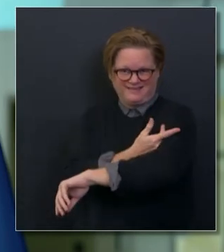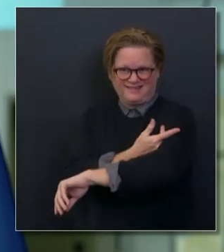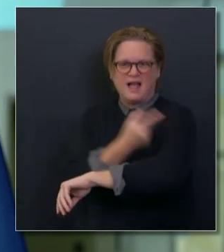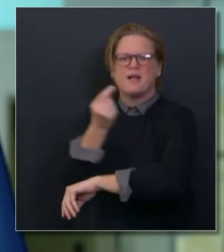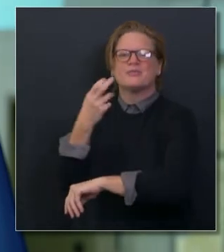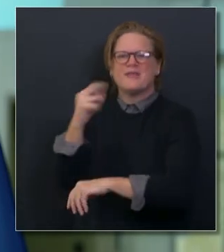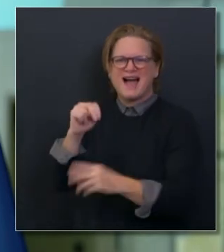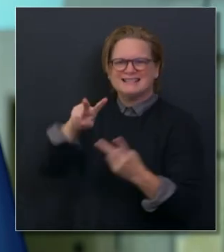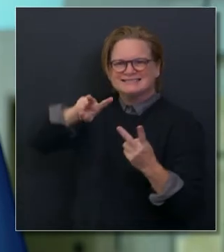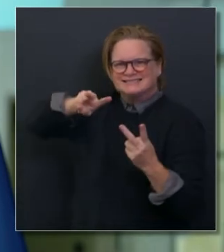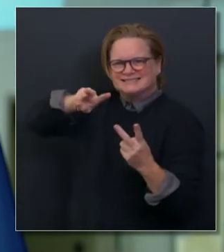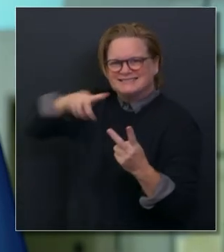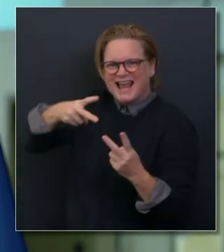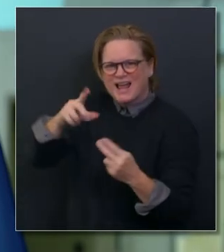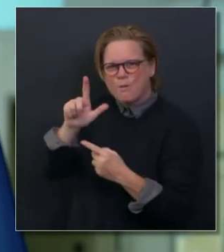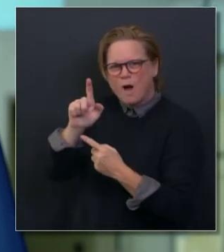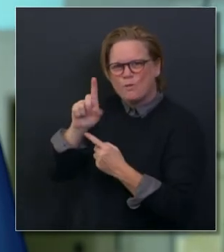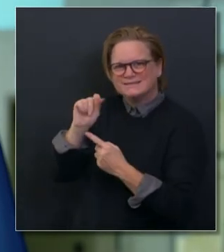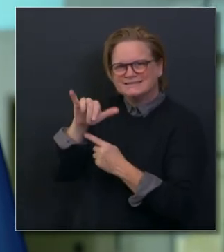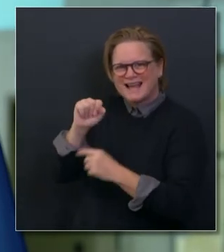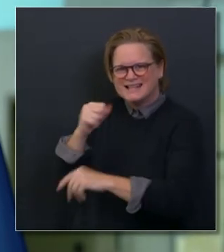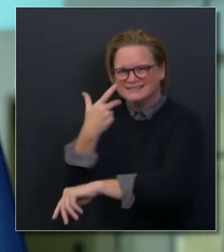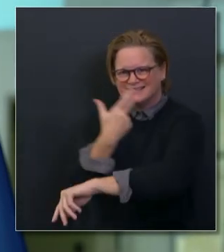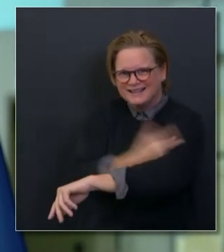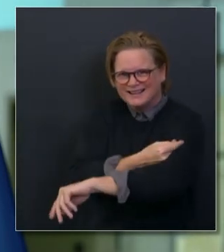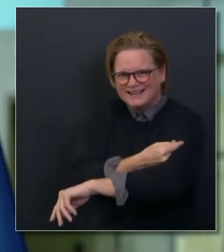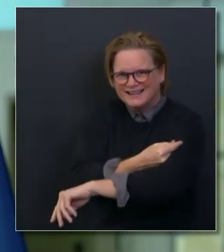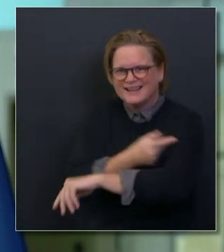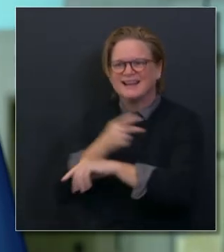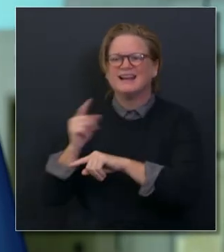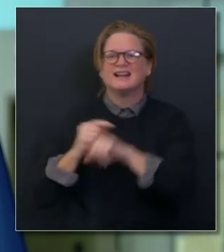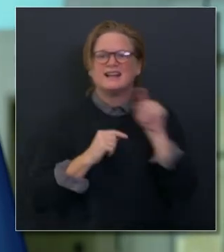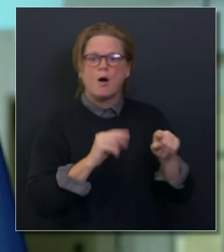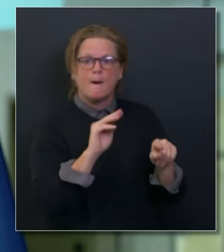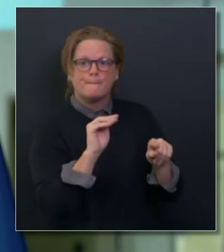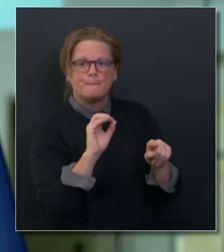Pero incluso dentro de esos días comenzaremos a ver beneficios.